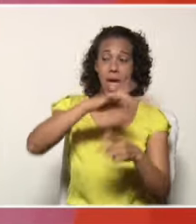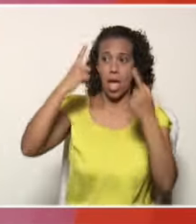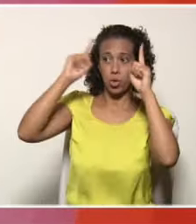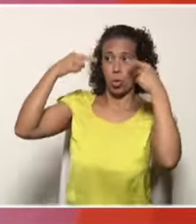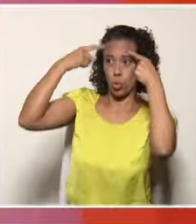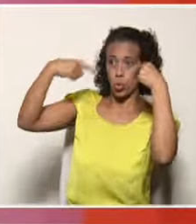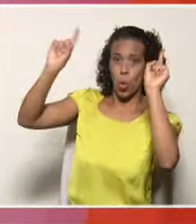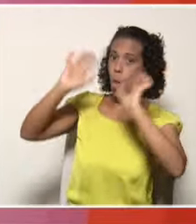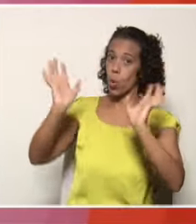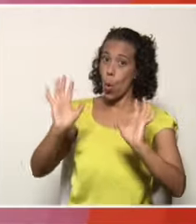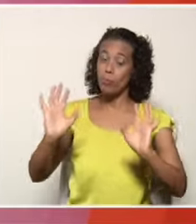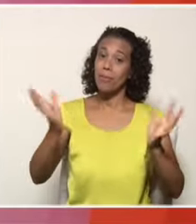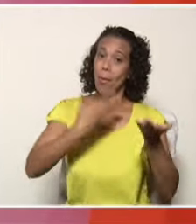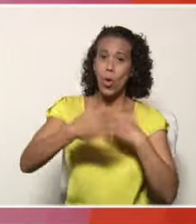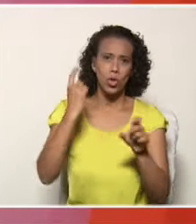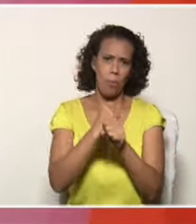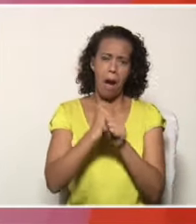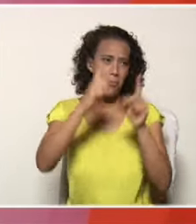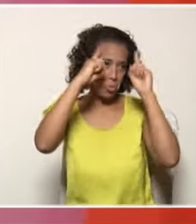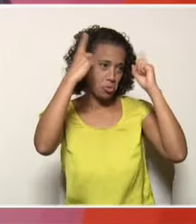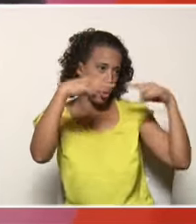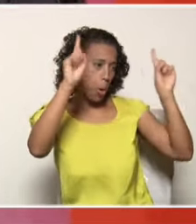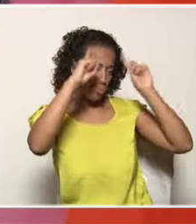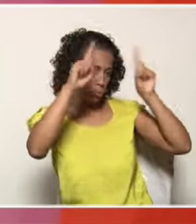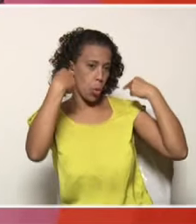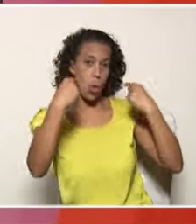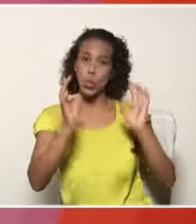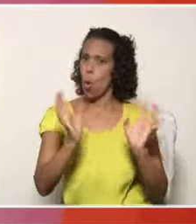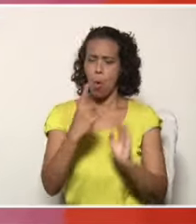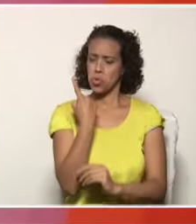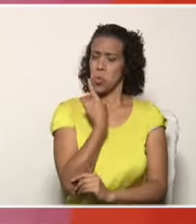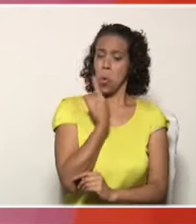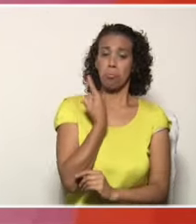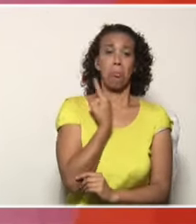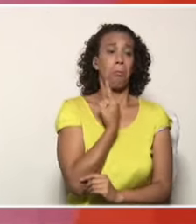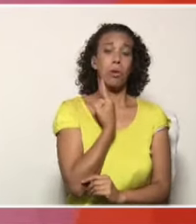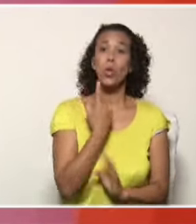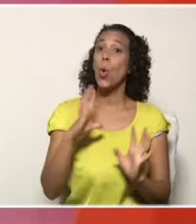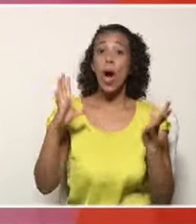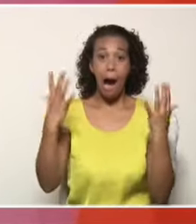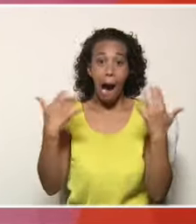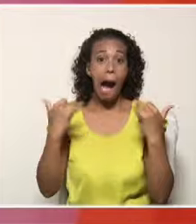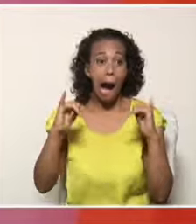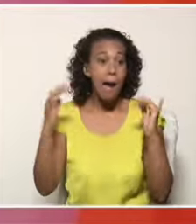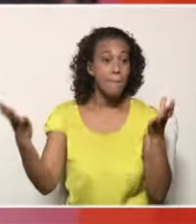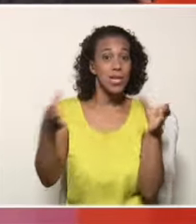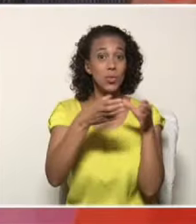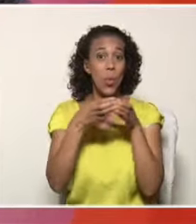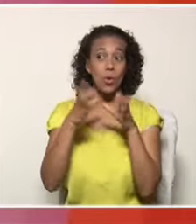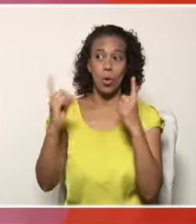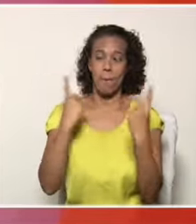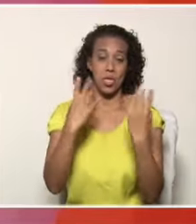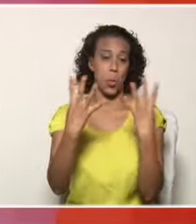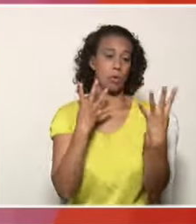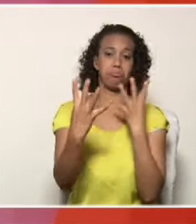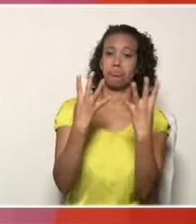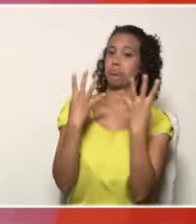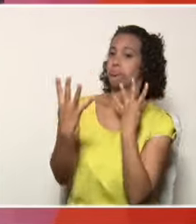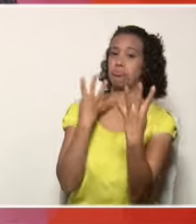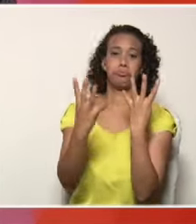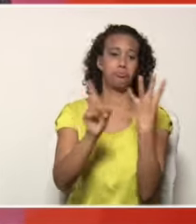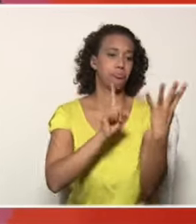estudiando solos, no trabajamos solos, caminamos acompañados de alguien. Así tú piensas que vas solo, pero hay otras personas a tu